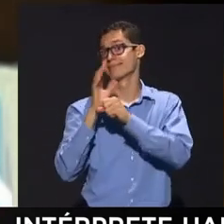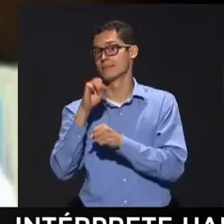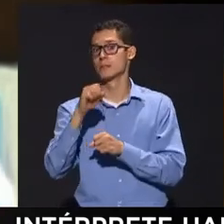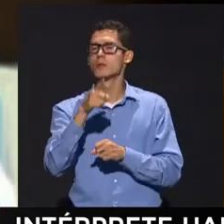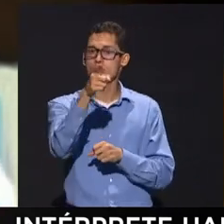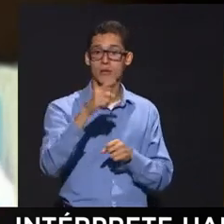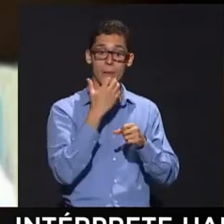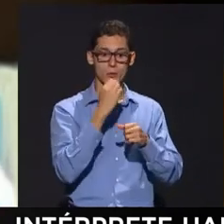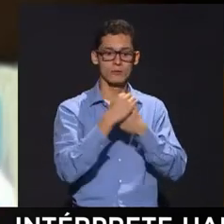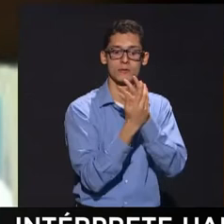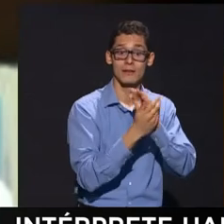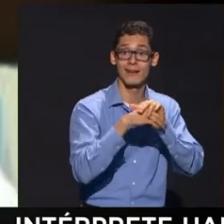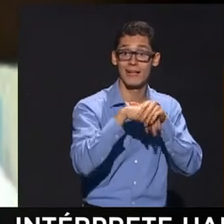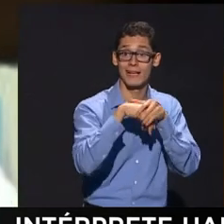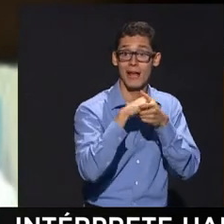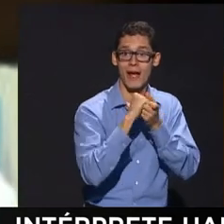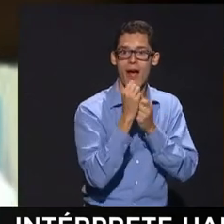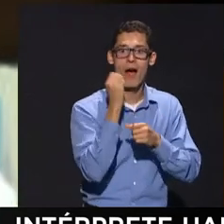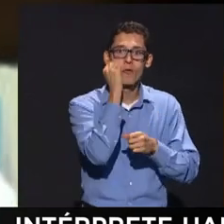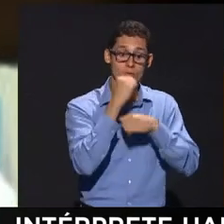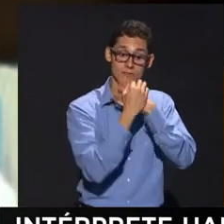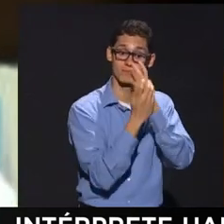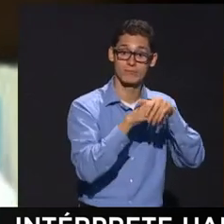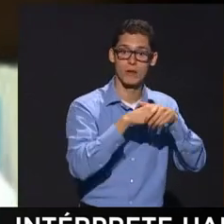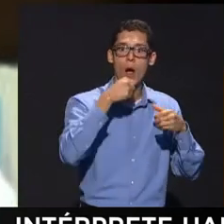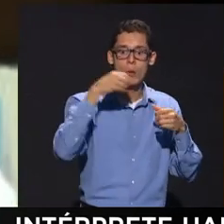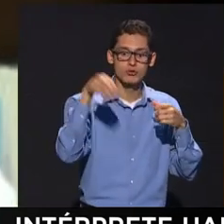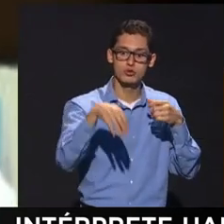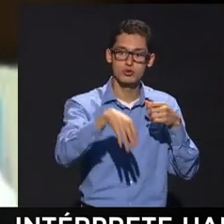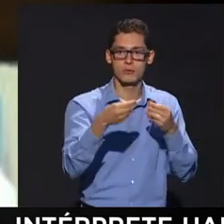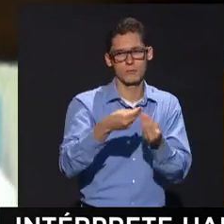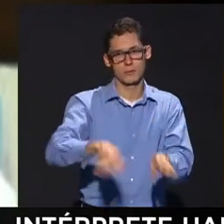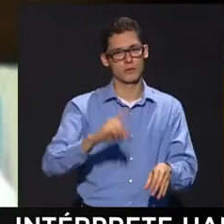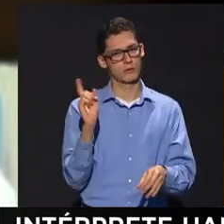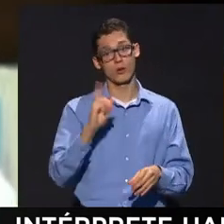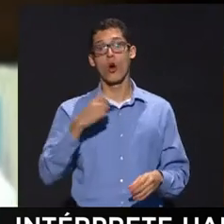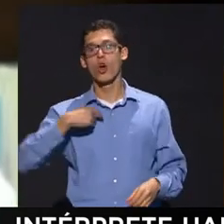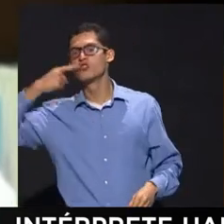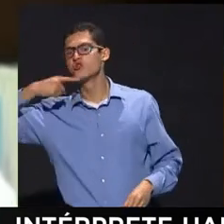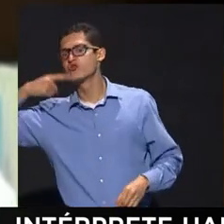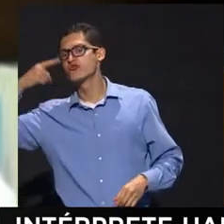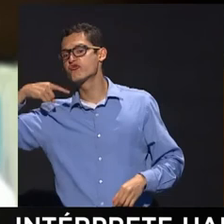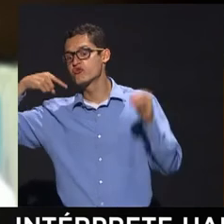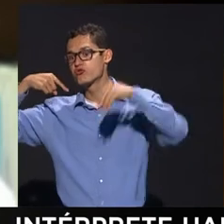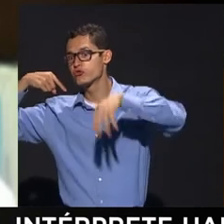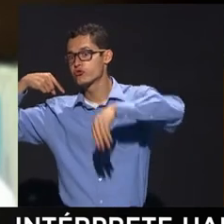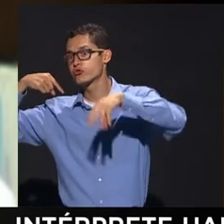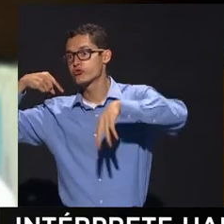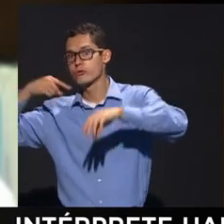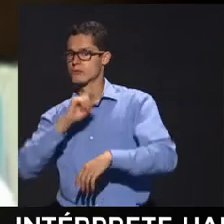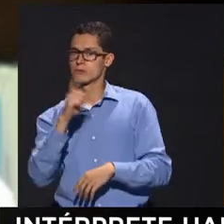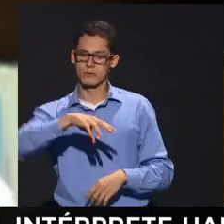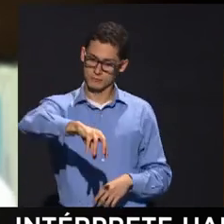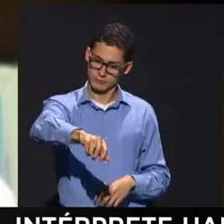llaves. Usar un vasito para cepillarme los dientes o para afeitarme, la cantidad de agua que uno ahorra mientras tiene la